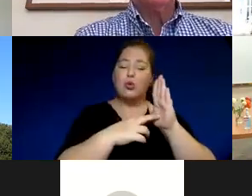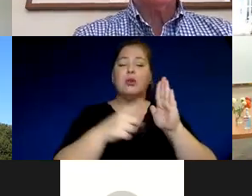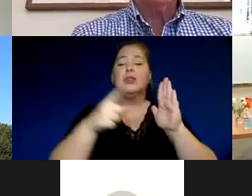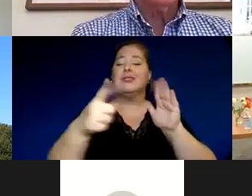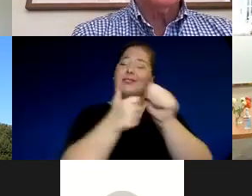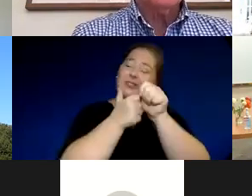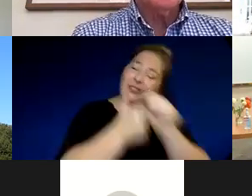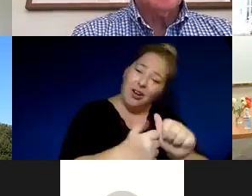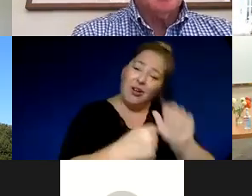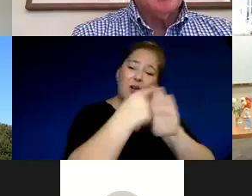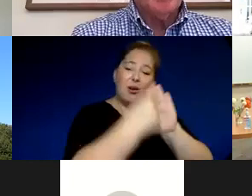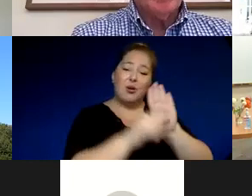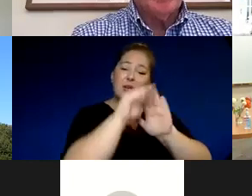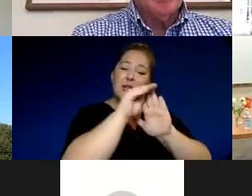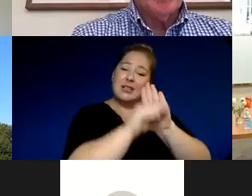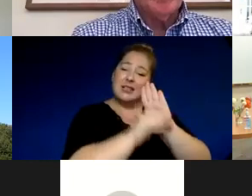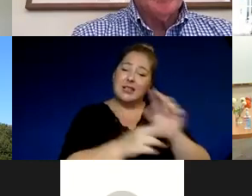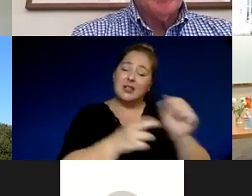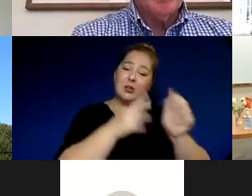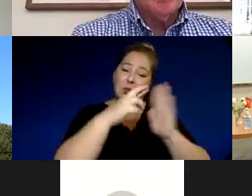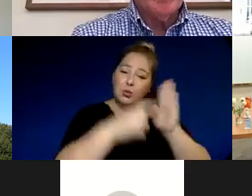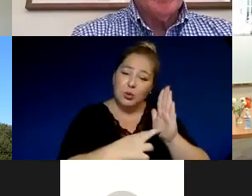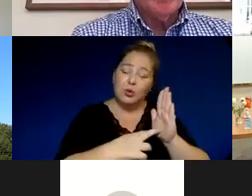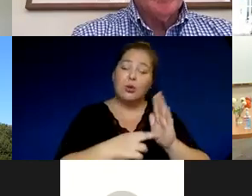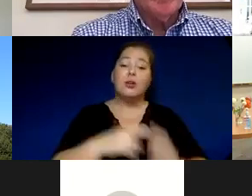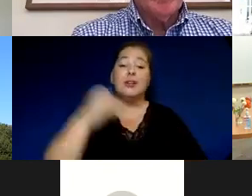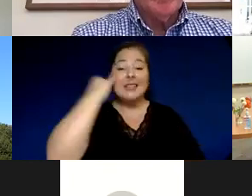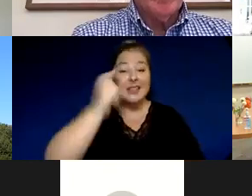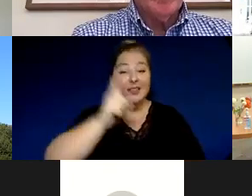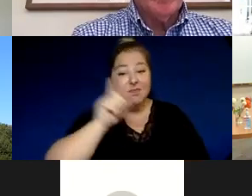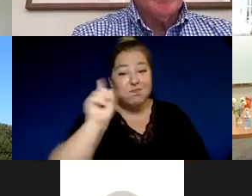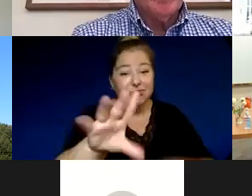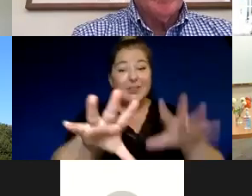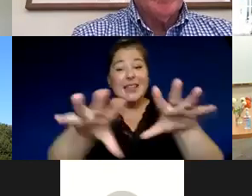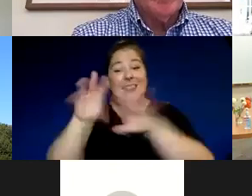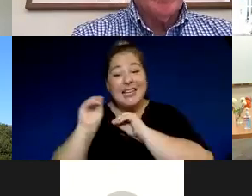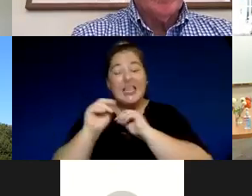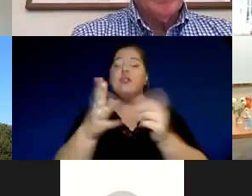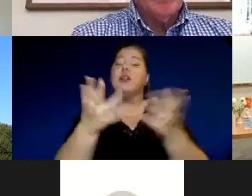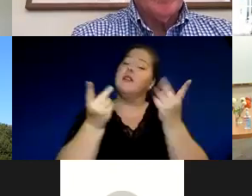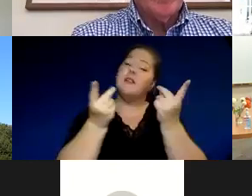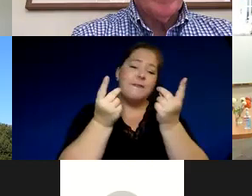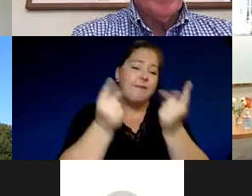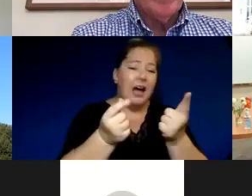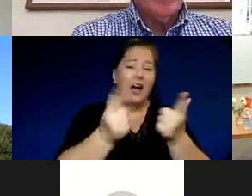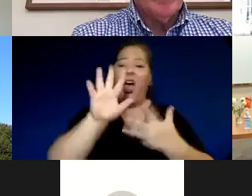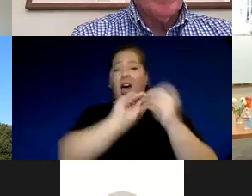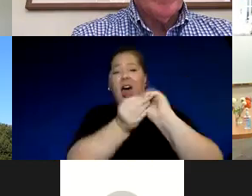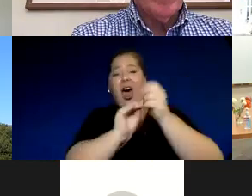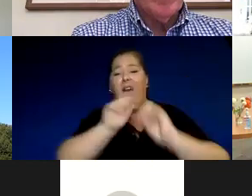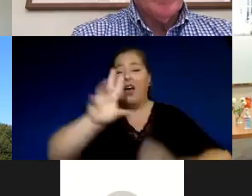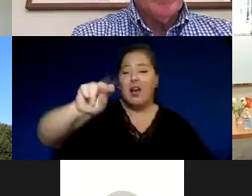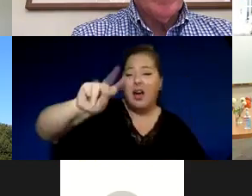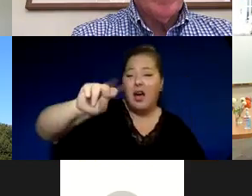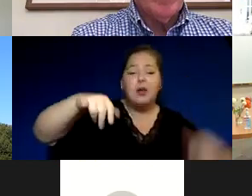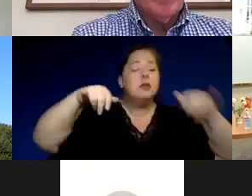necesario. Es muy importante que nuestros bomberos se encarguen de contrarrestar a los bomberos y no